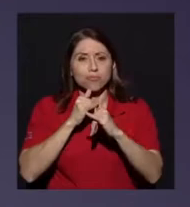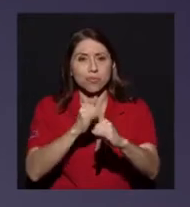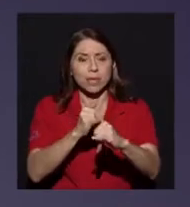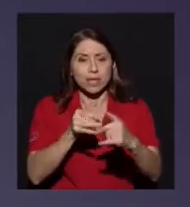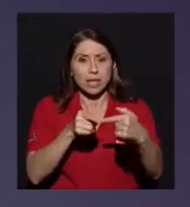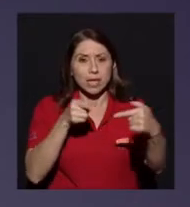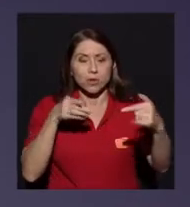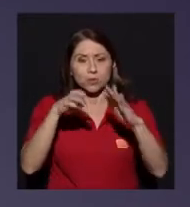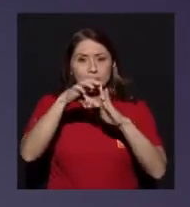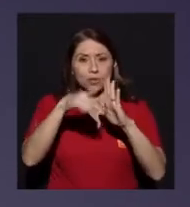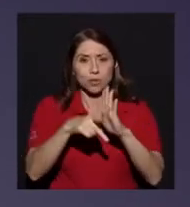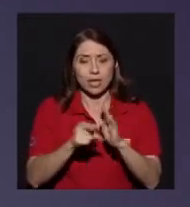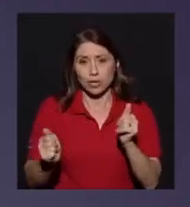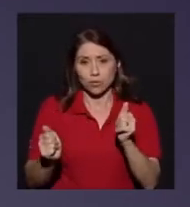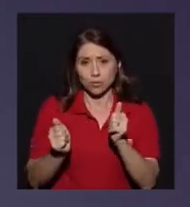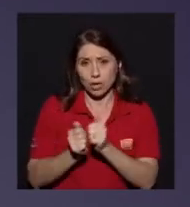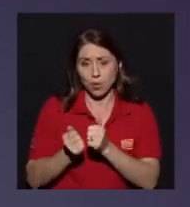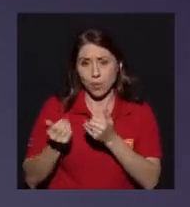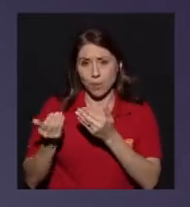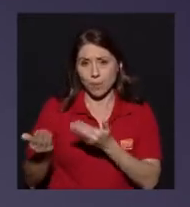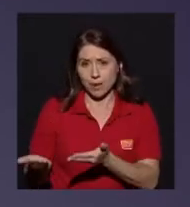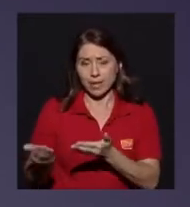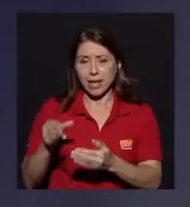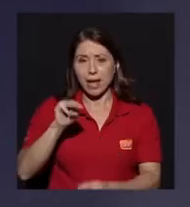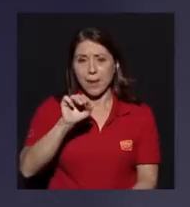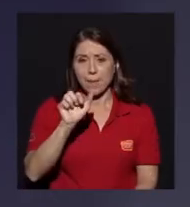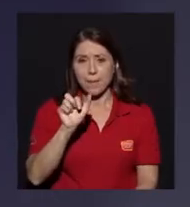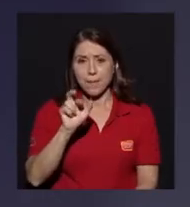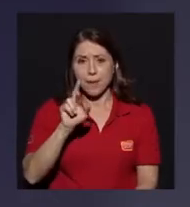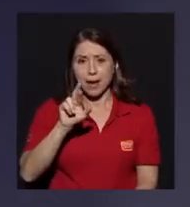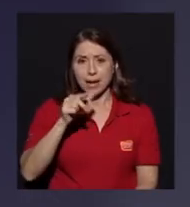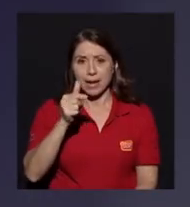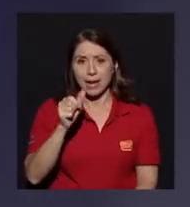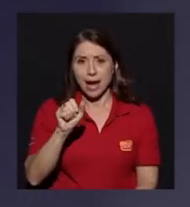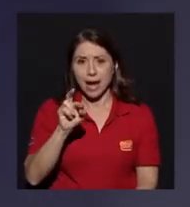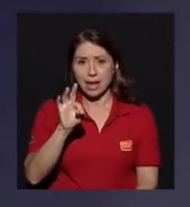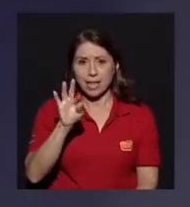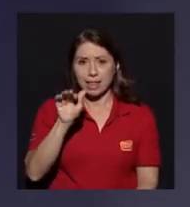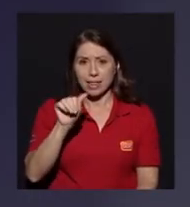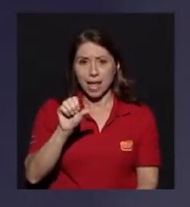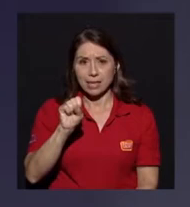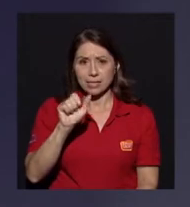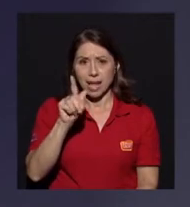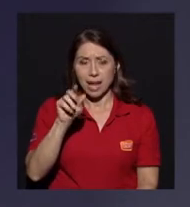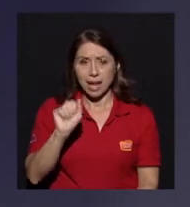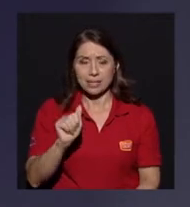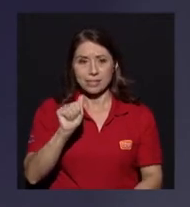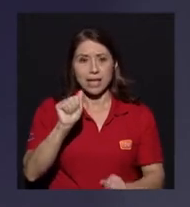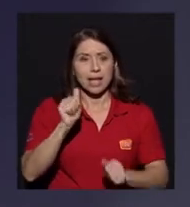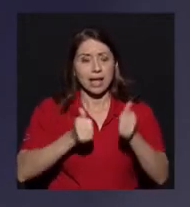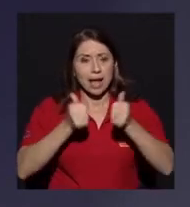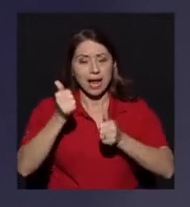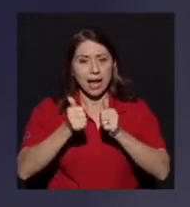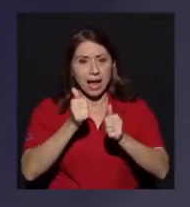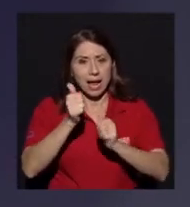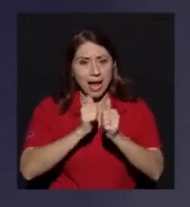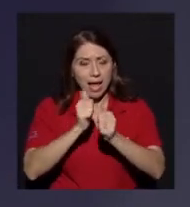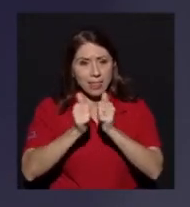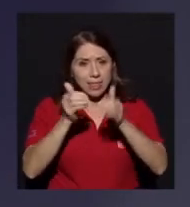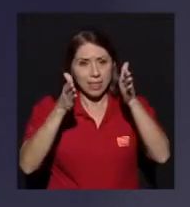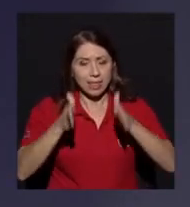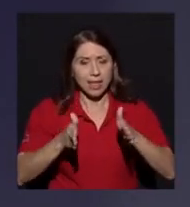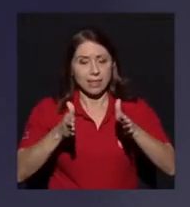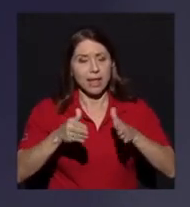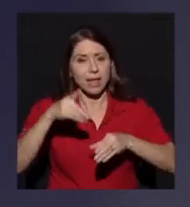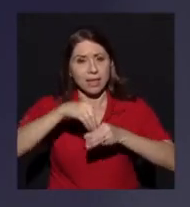y nos acompañan margarita salas quien es candidata a diputada del partido vamos sólo por decir algunas de